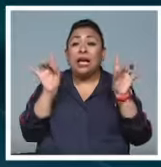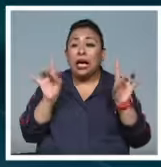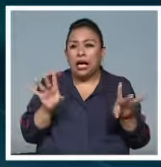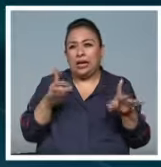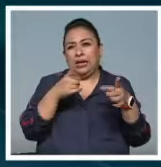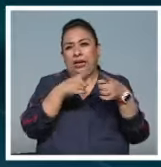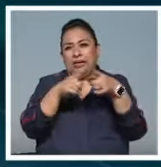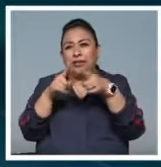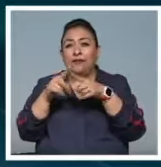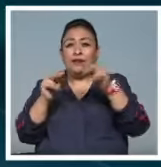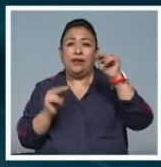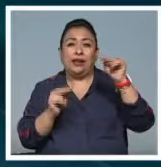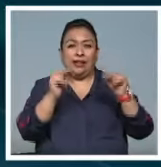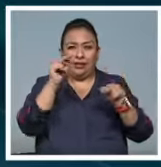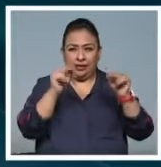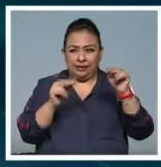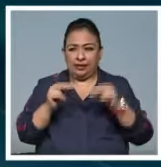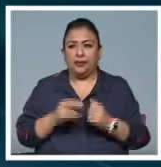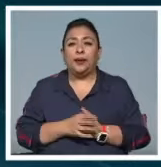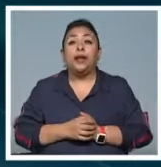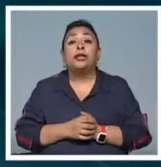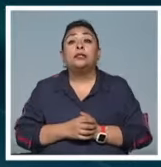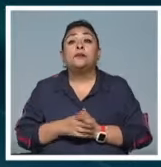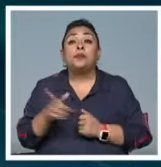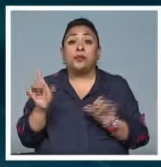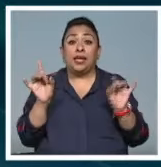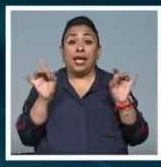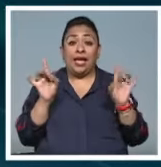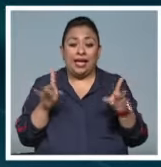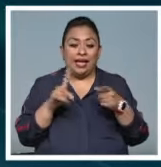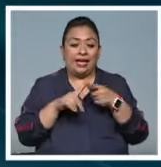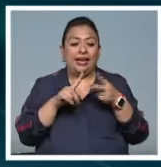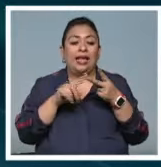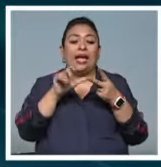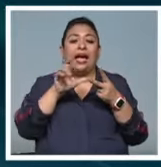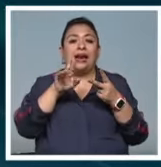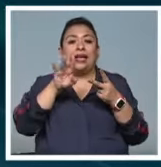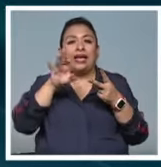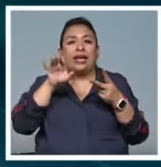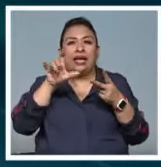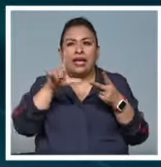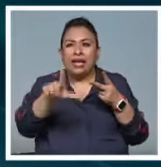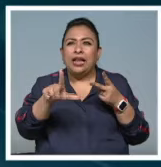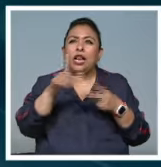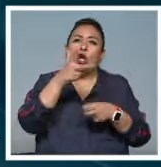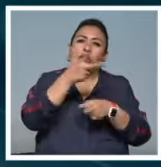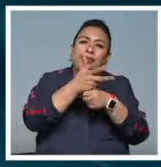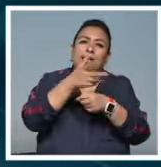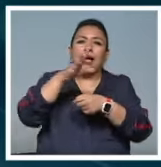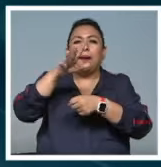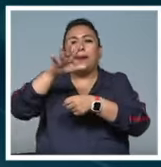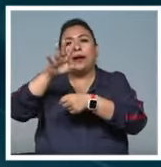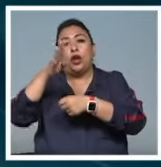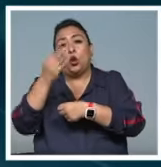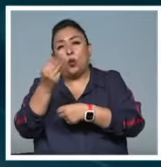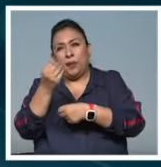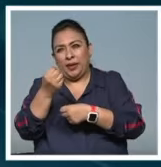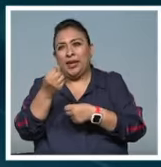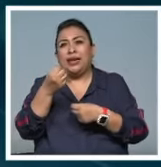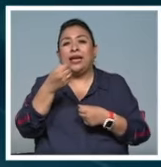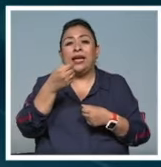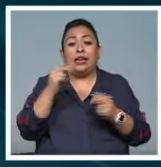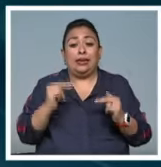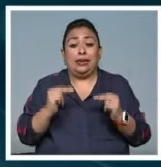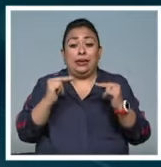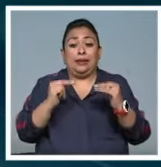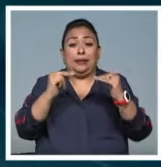sus diferentes jerarquías. Los ángeles y arcángeles, particularmente la octava y novena jerarquía divina, son